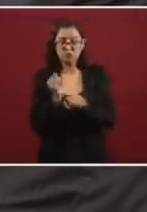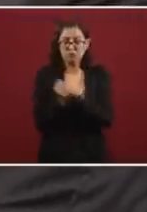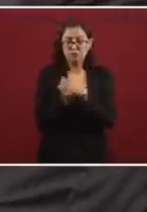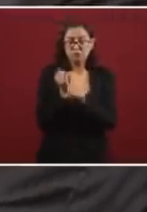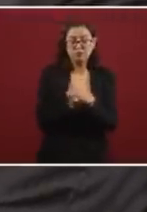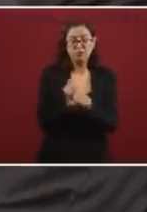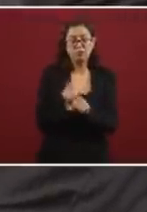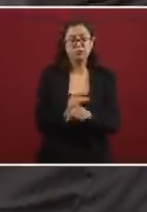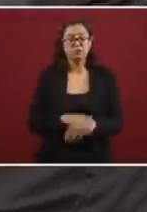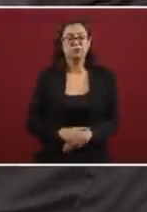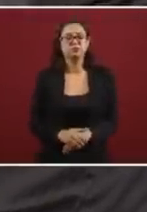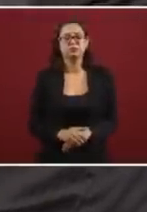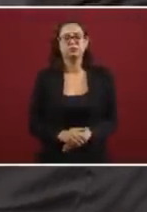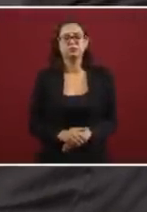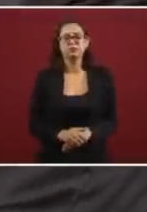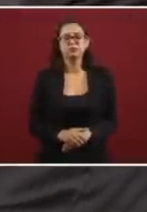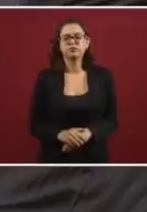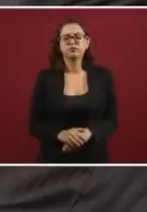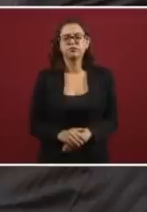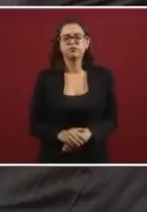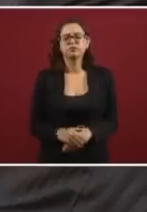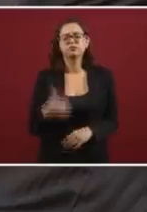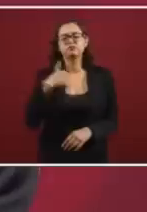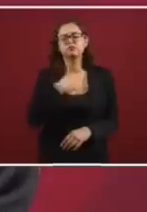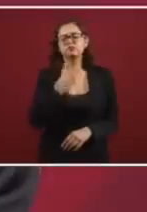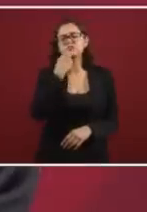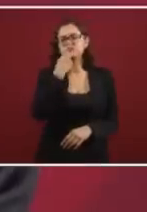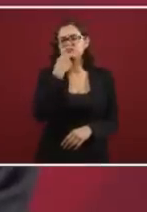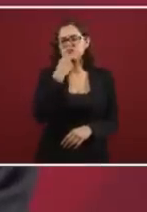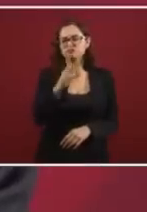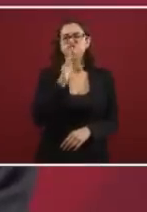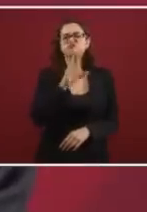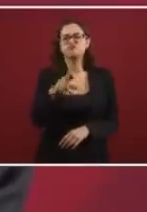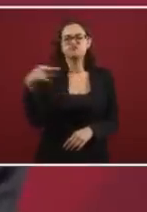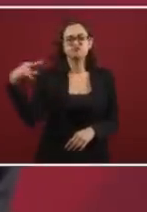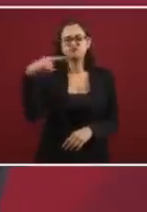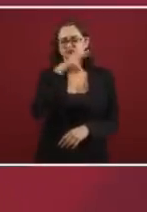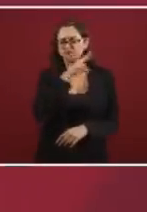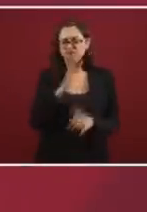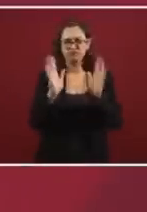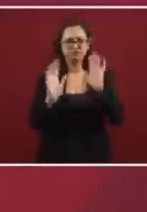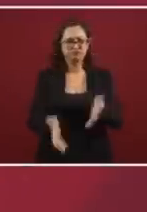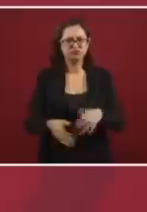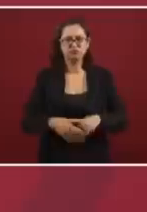en manera rápida rápida categórica